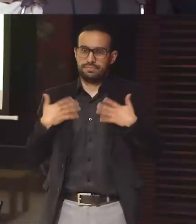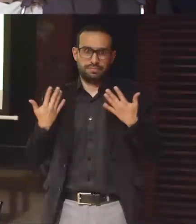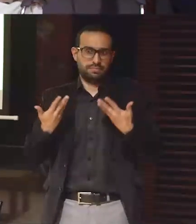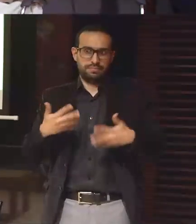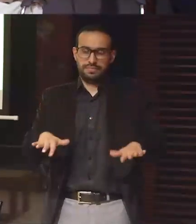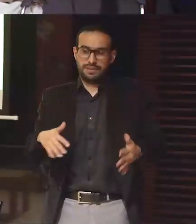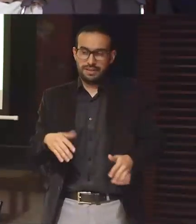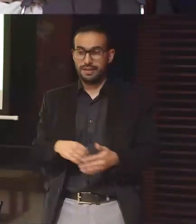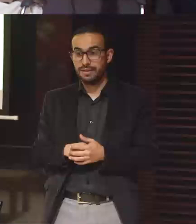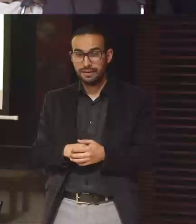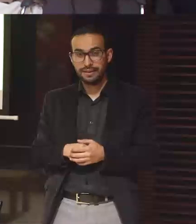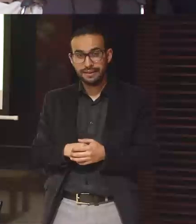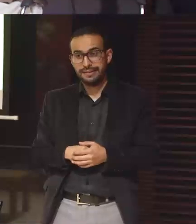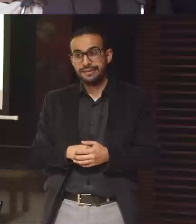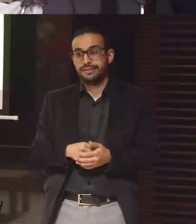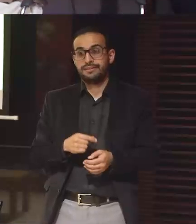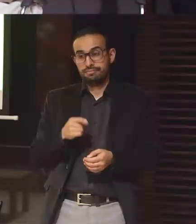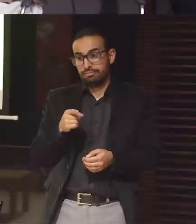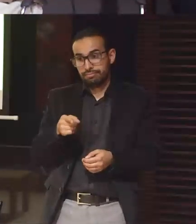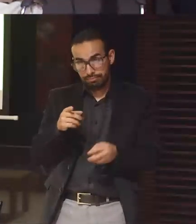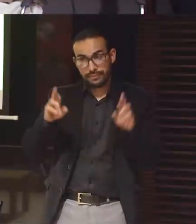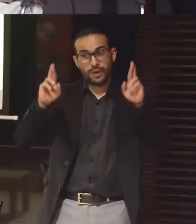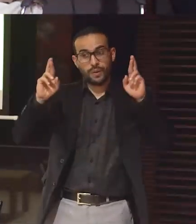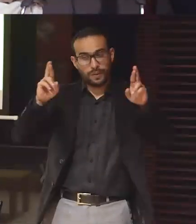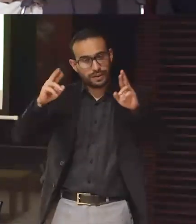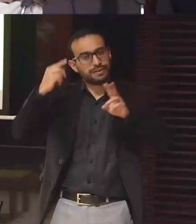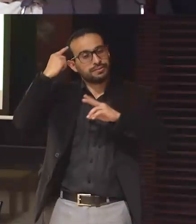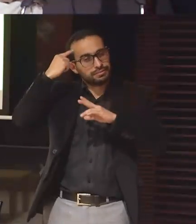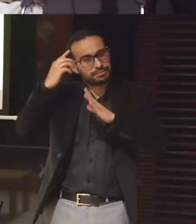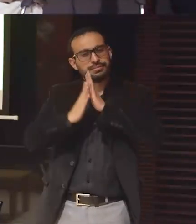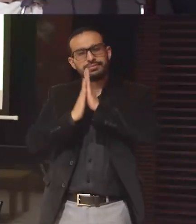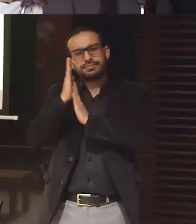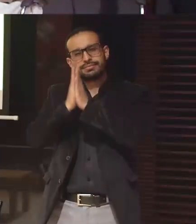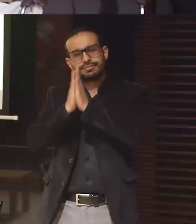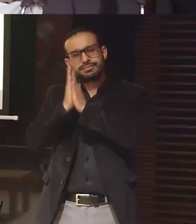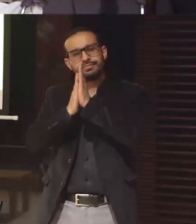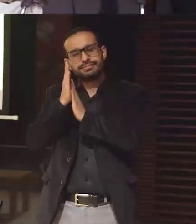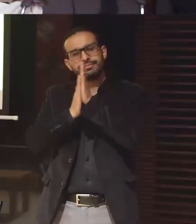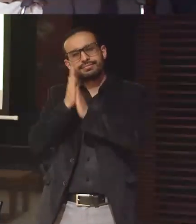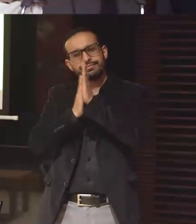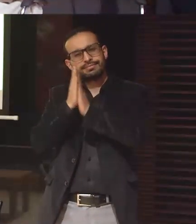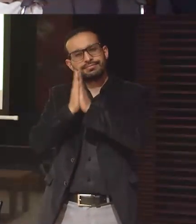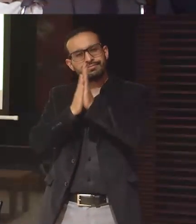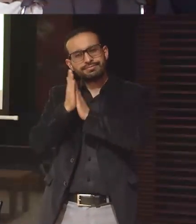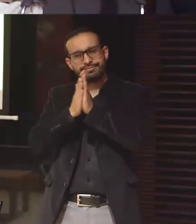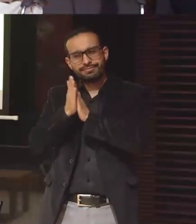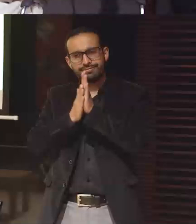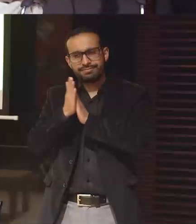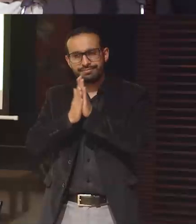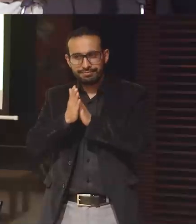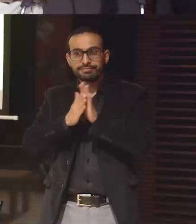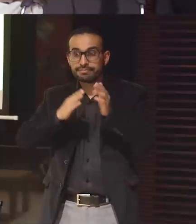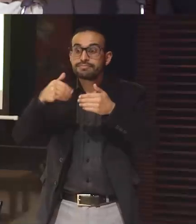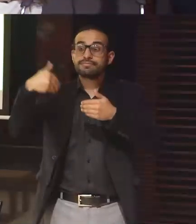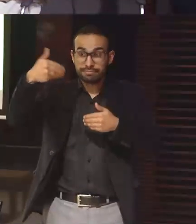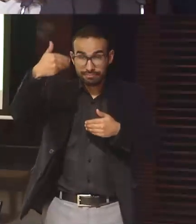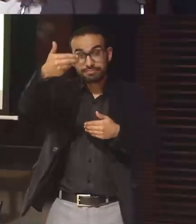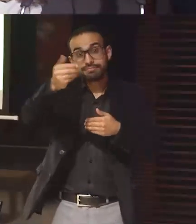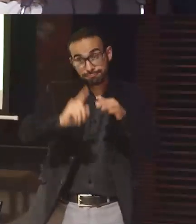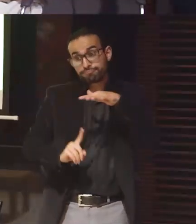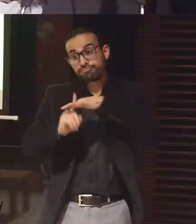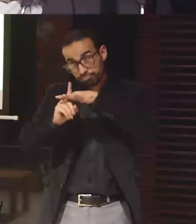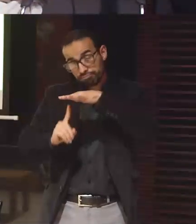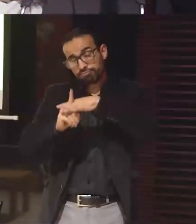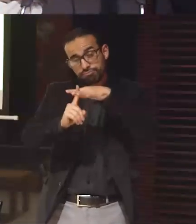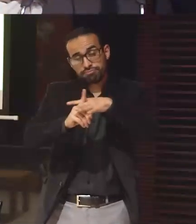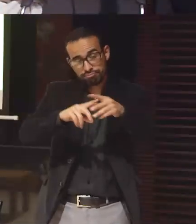Entonces, esa energía de la esperanza de hoy no estamos viendo todos los problemas que vamos a tener con el metro, obvio que vamos a tener problemas cuando